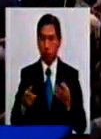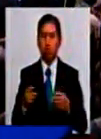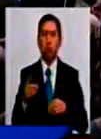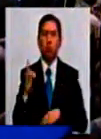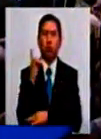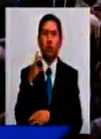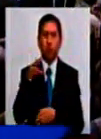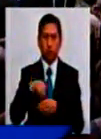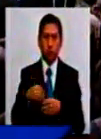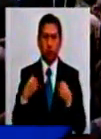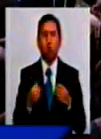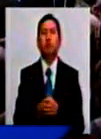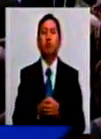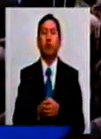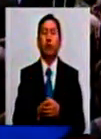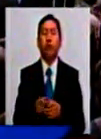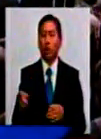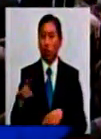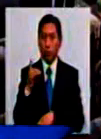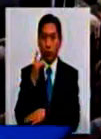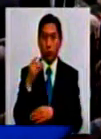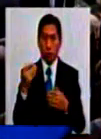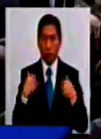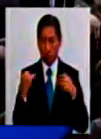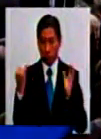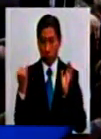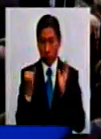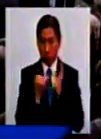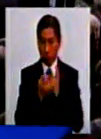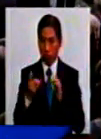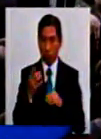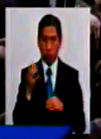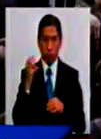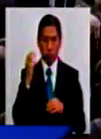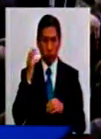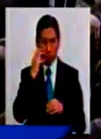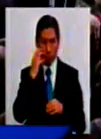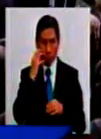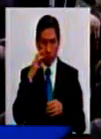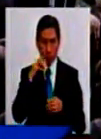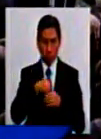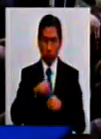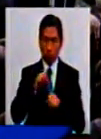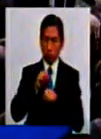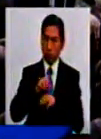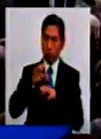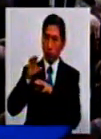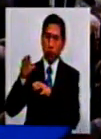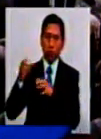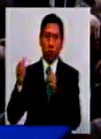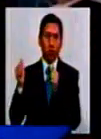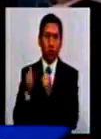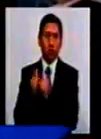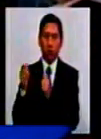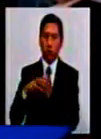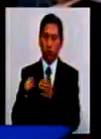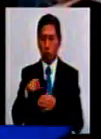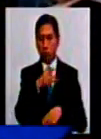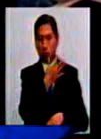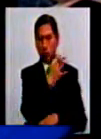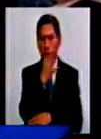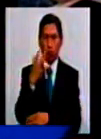nación. Bolivia tiene una identidad andina vinculada a las montañas, una identidad